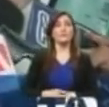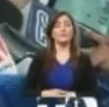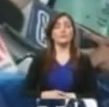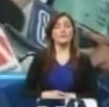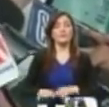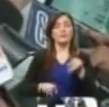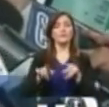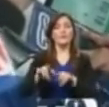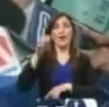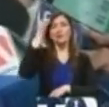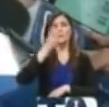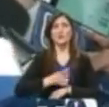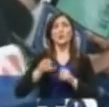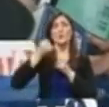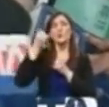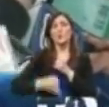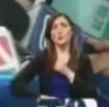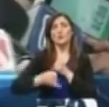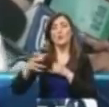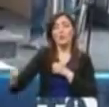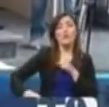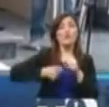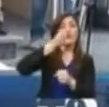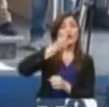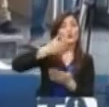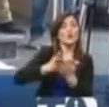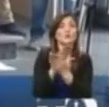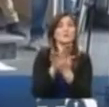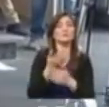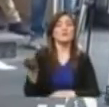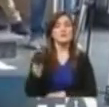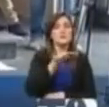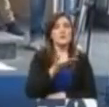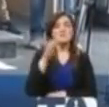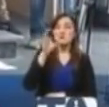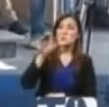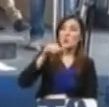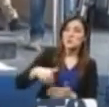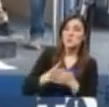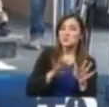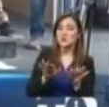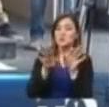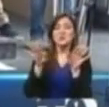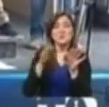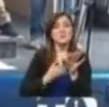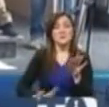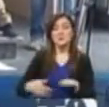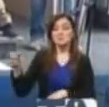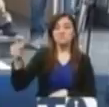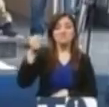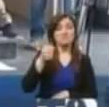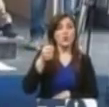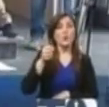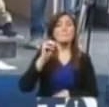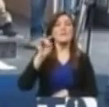las definiciones definitivas para titularizar en el puesto. Y mientras se designa el nuevo secretario general de la Presidencia, Andrés Mideros también